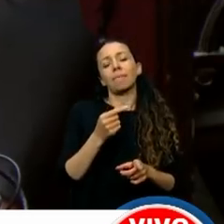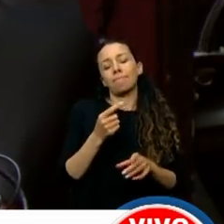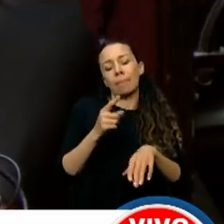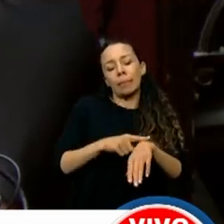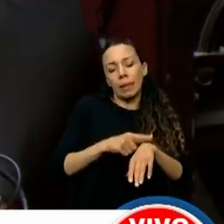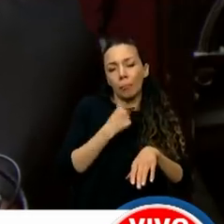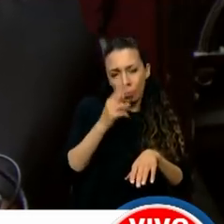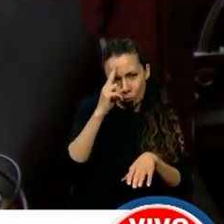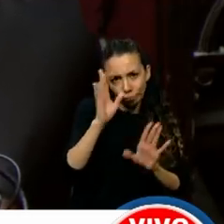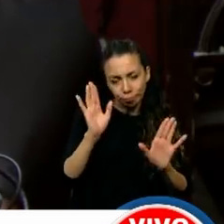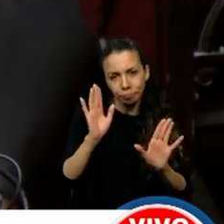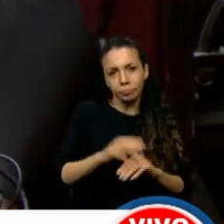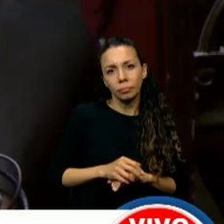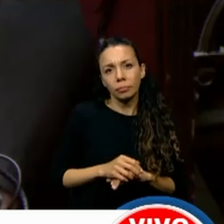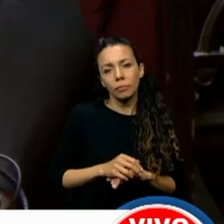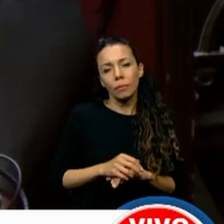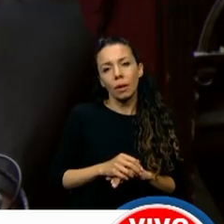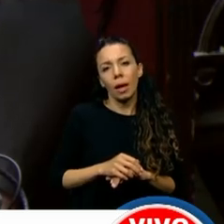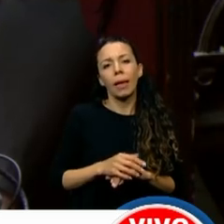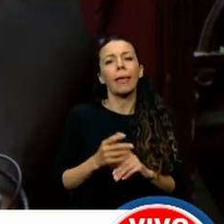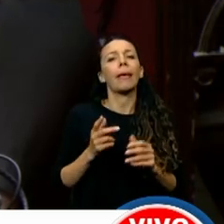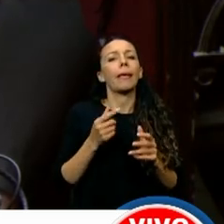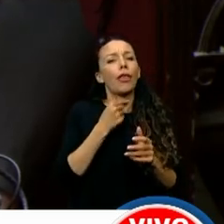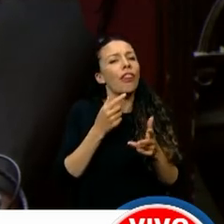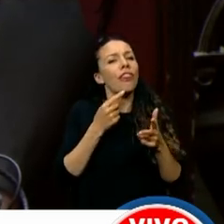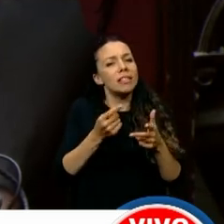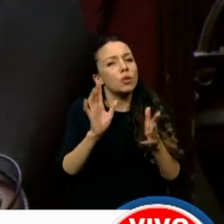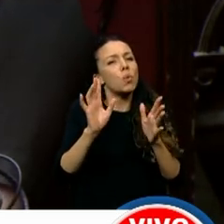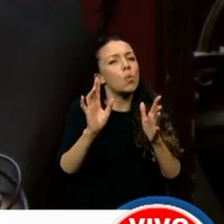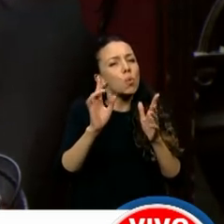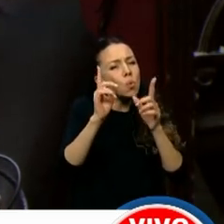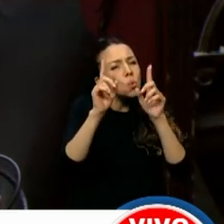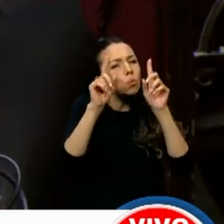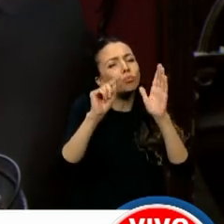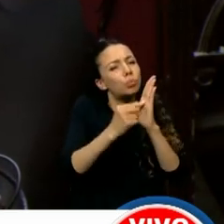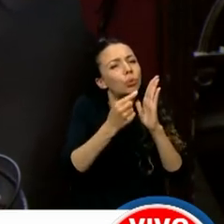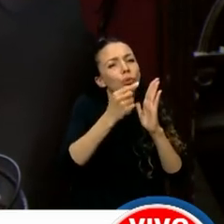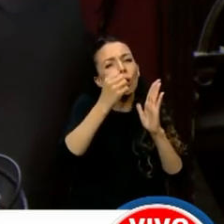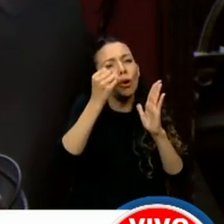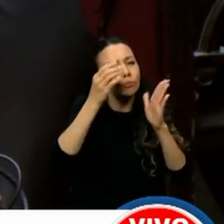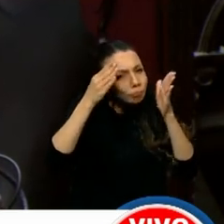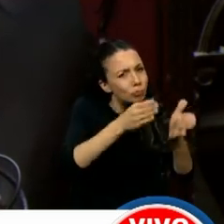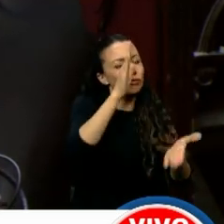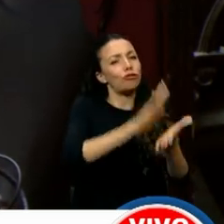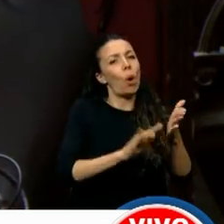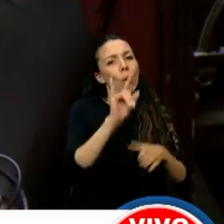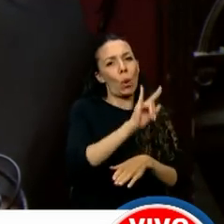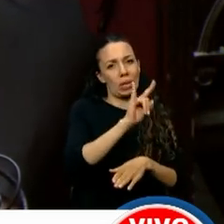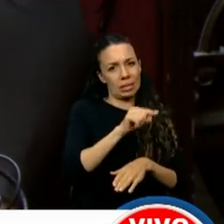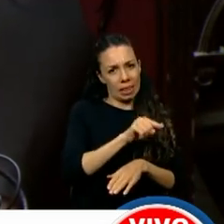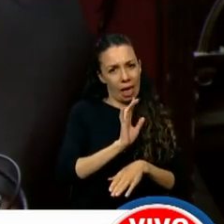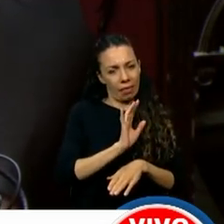tiempo una referencia concreta a la universidad hay dos cosas el presidente